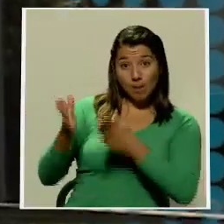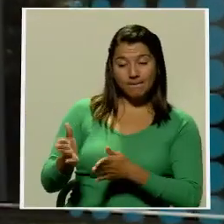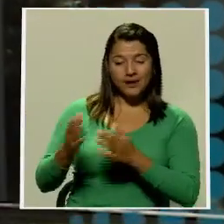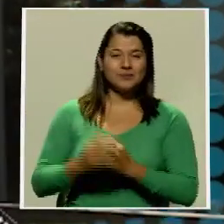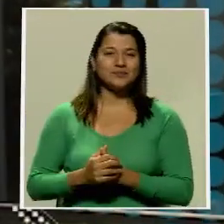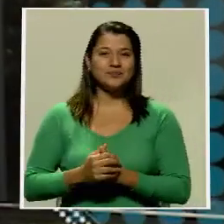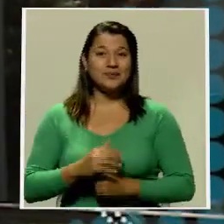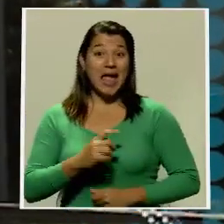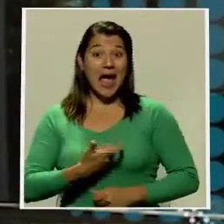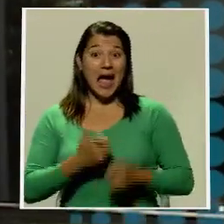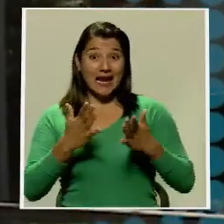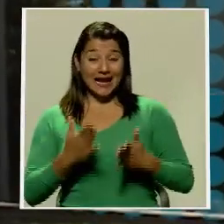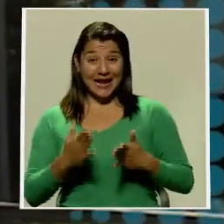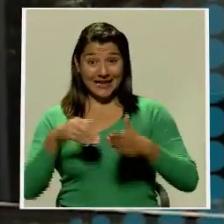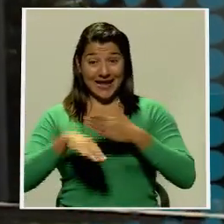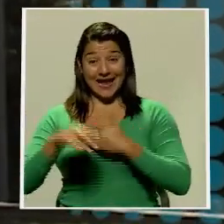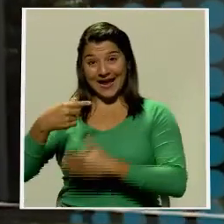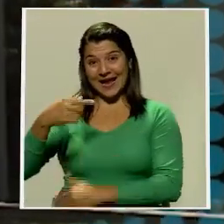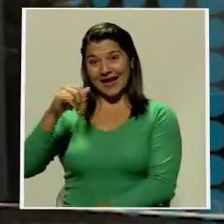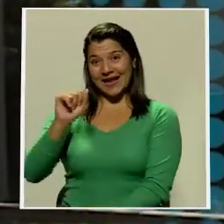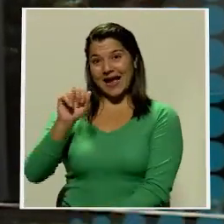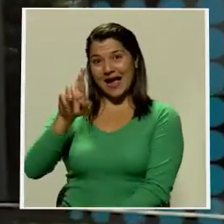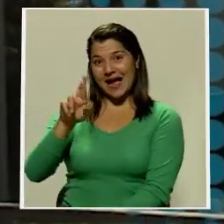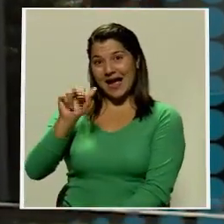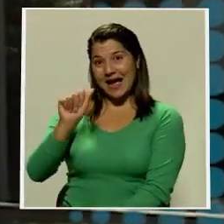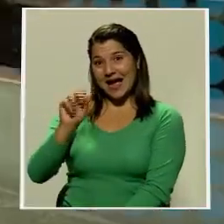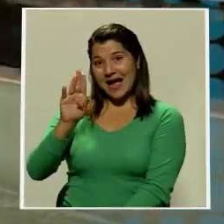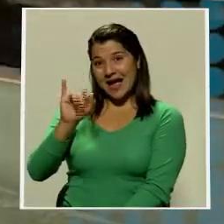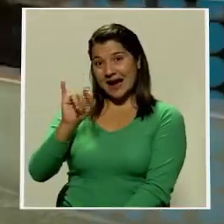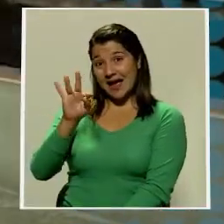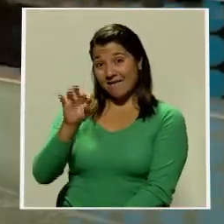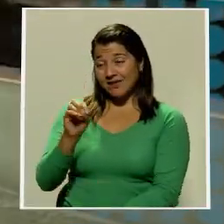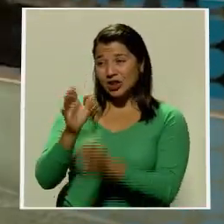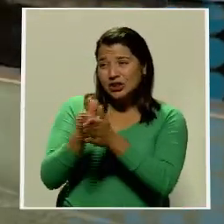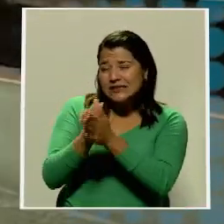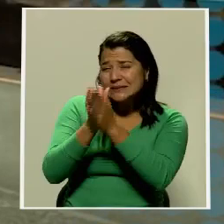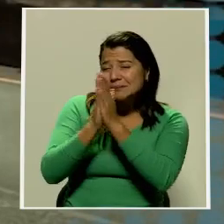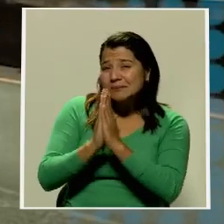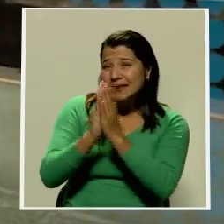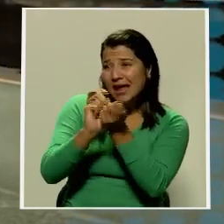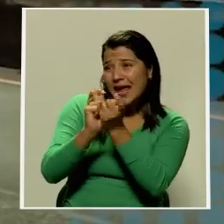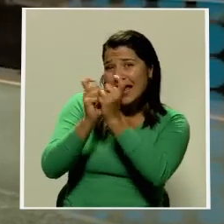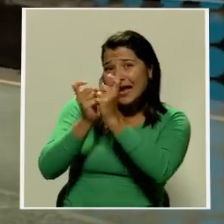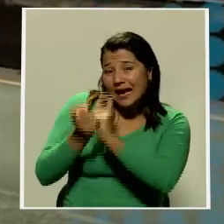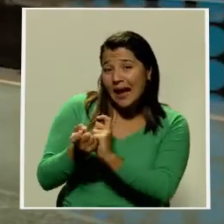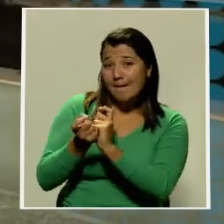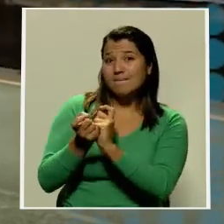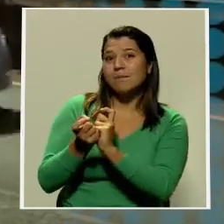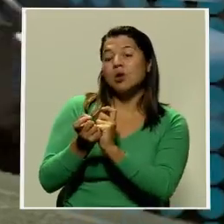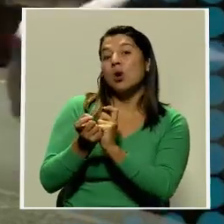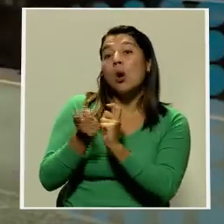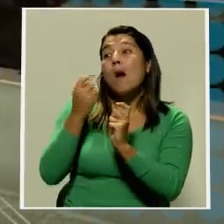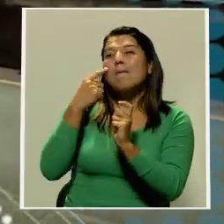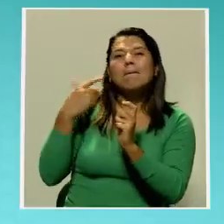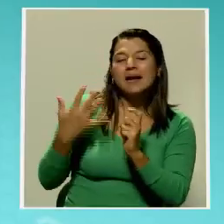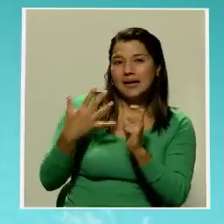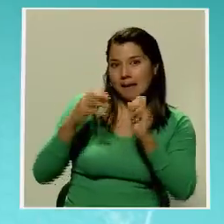Alcalde de Garavito solicita cambio en medidas sanitarias para mantener activo el turismo durante el verano.